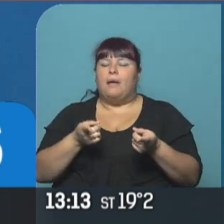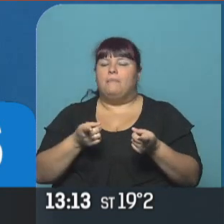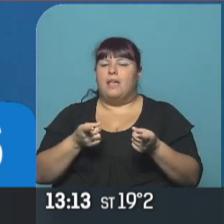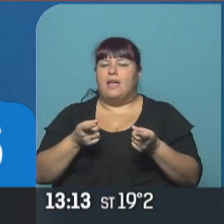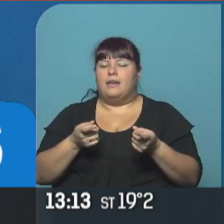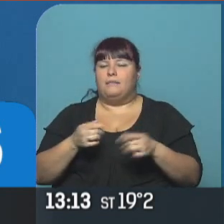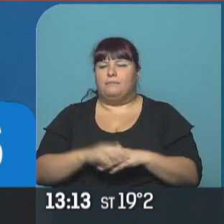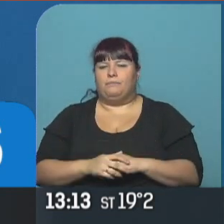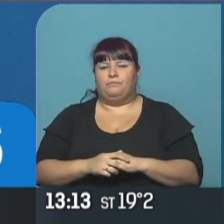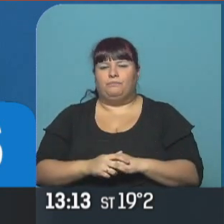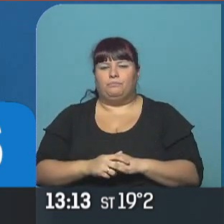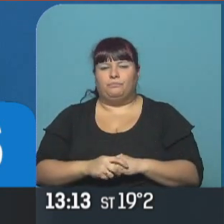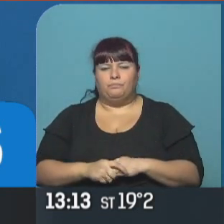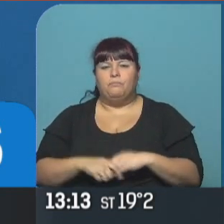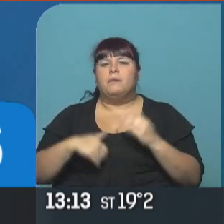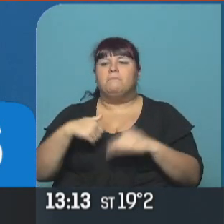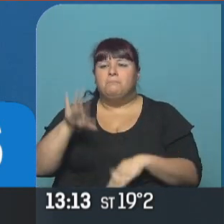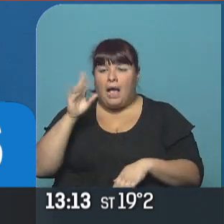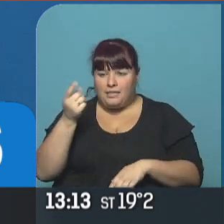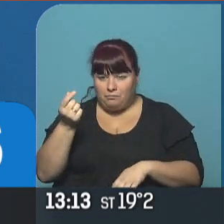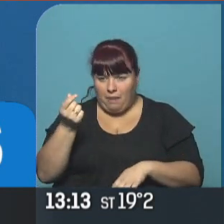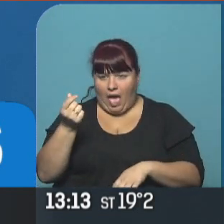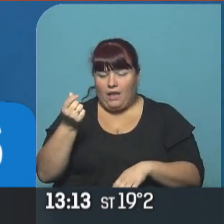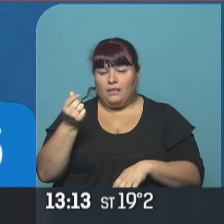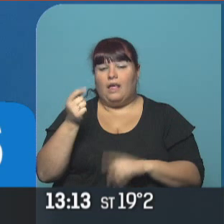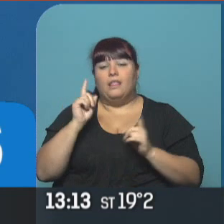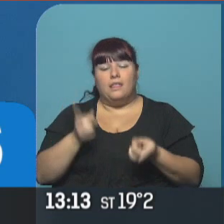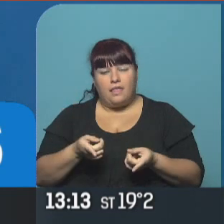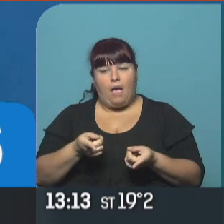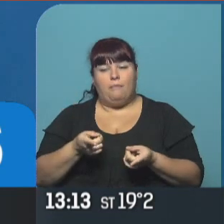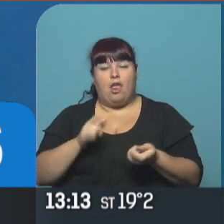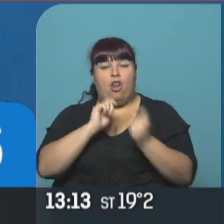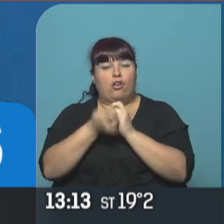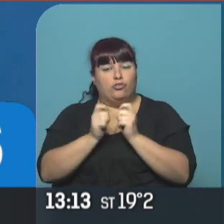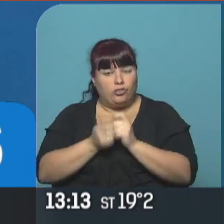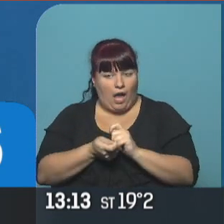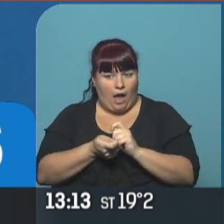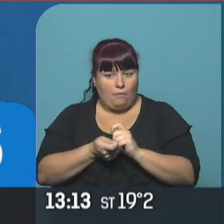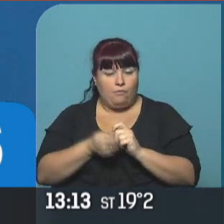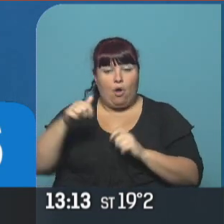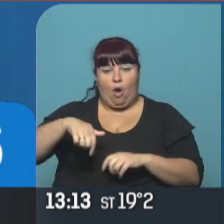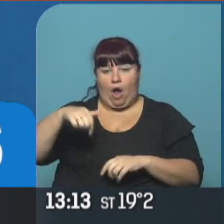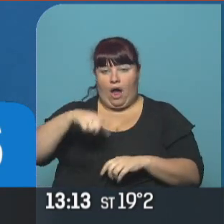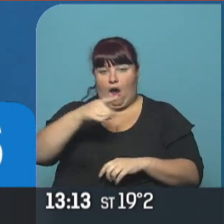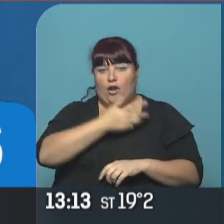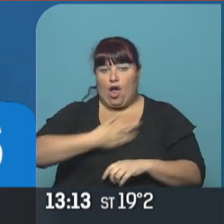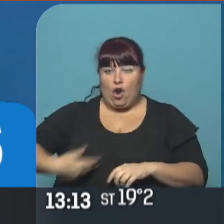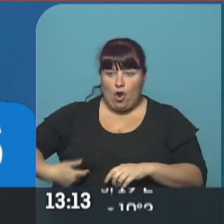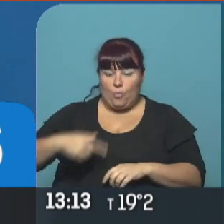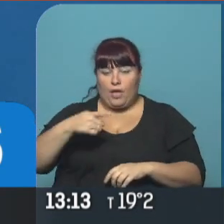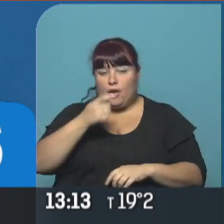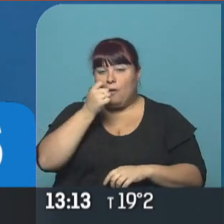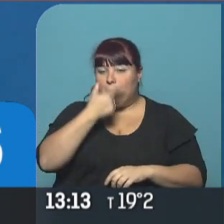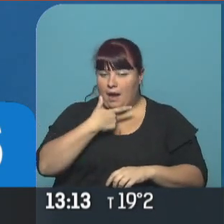el aumento de capitales y también las reformas que está ejecutando el gobierno